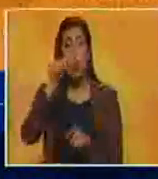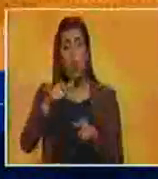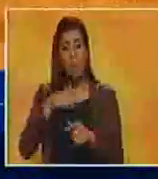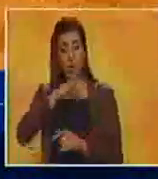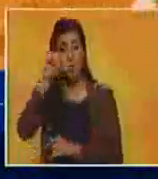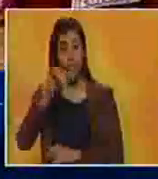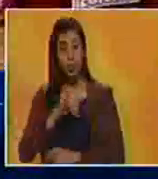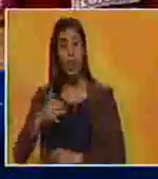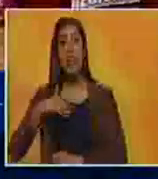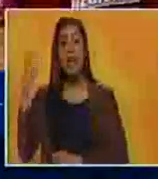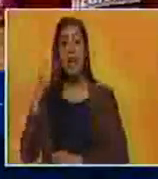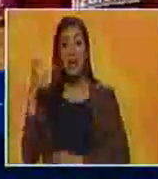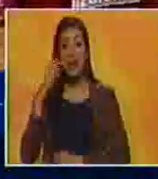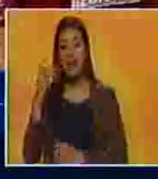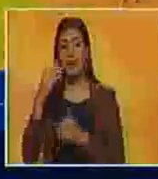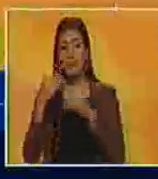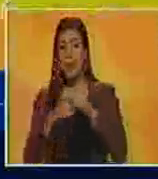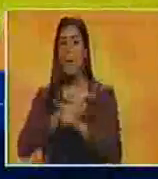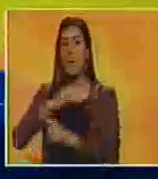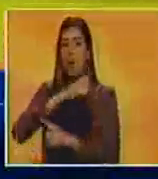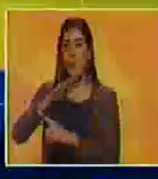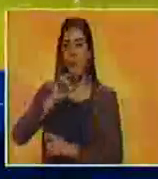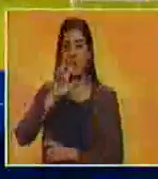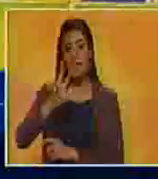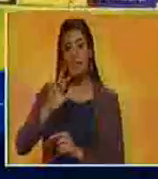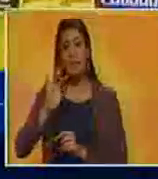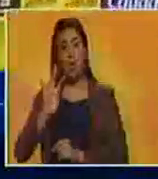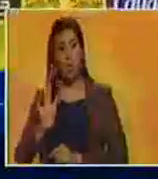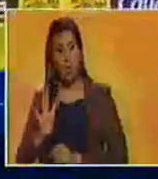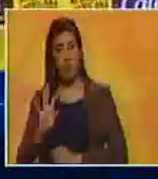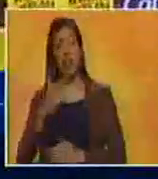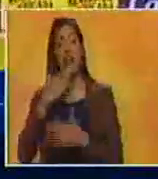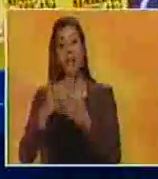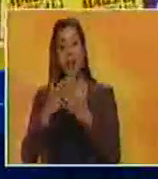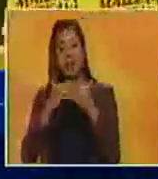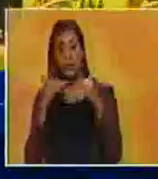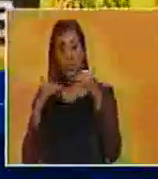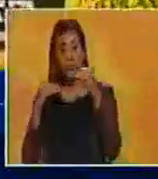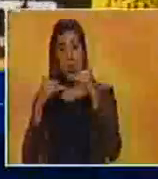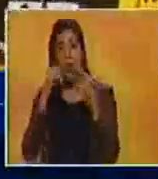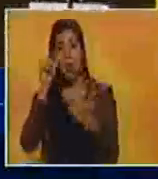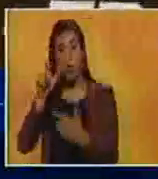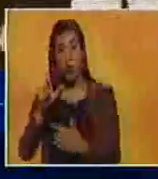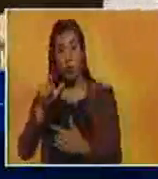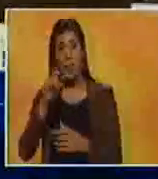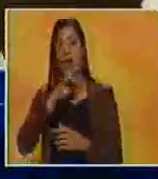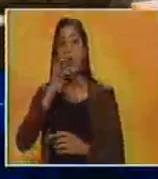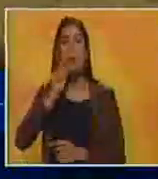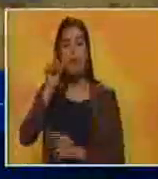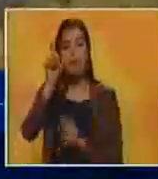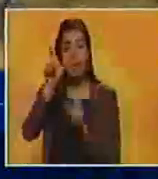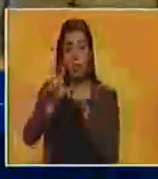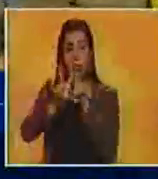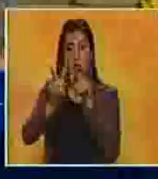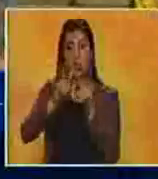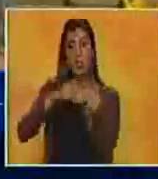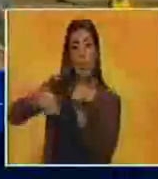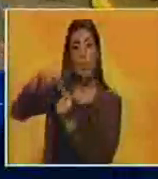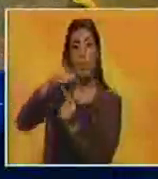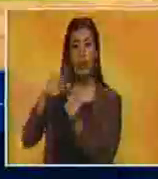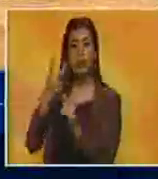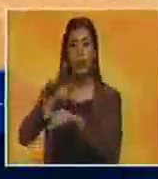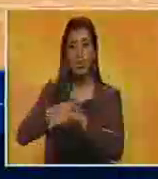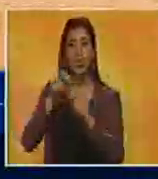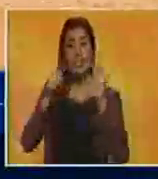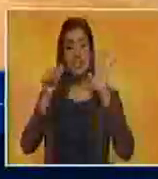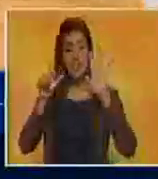Rodríguez. Caracas descontó con carreras en el tercer y cuarto, gracias a imparables de Harold Castro y Wilfredo Tobar, y dio vuelta con 2 más